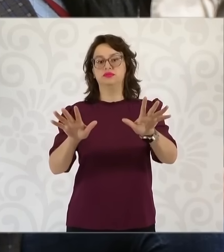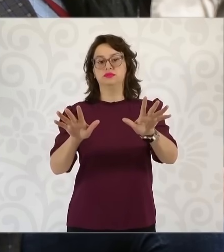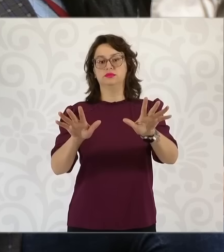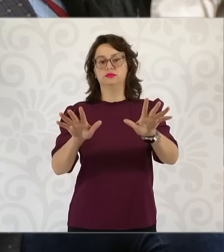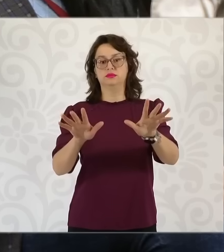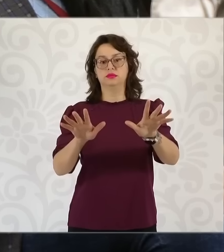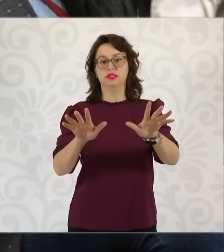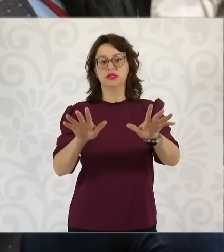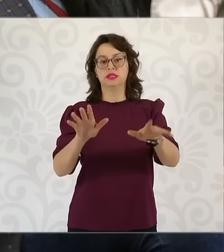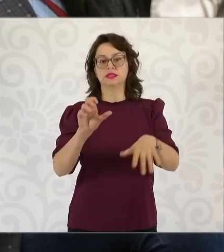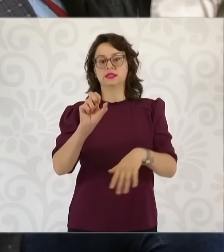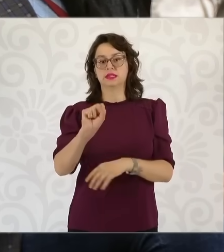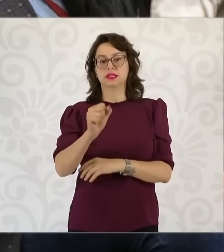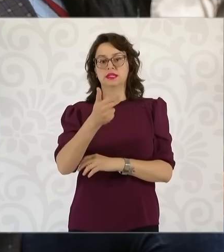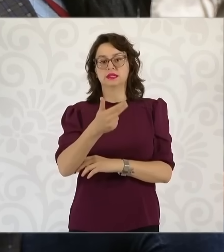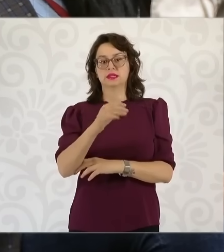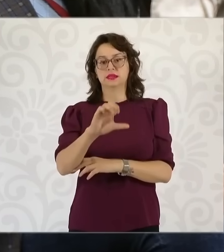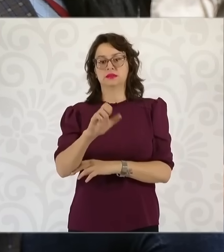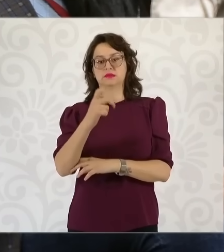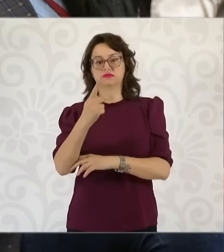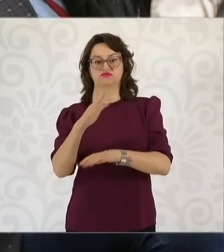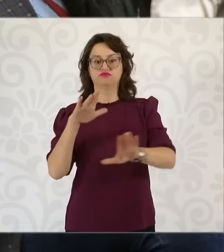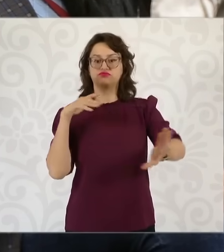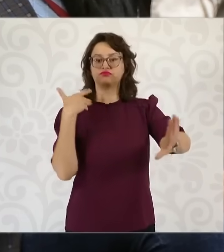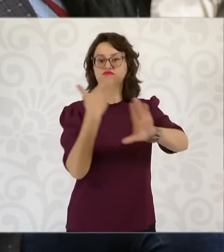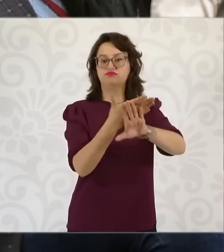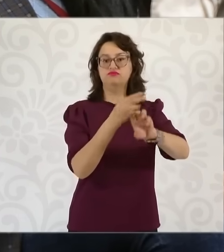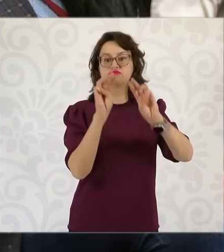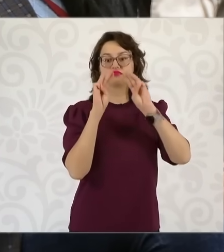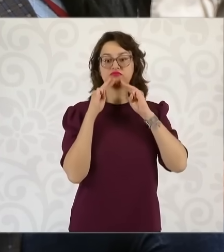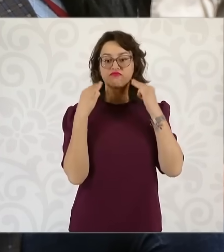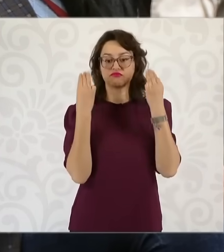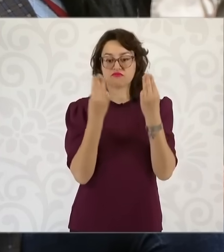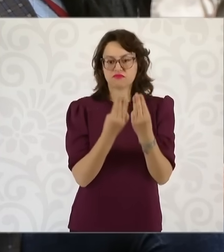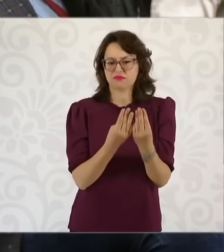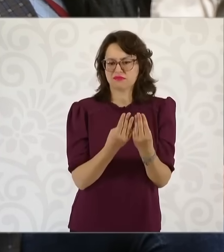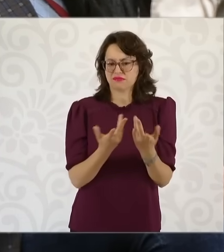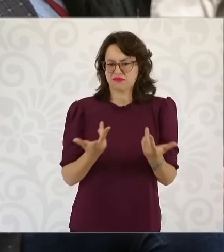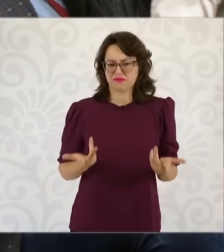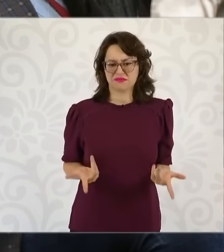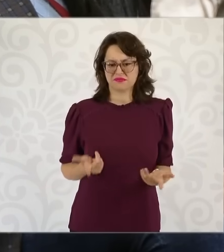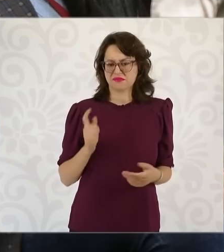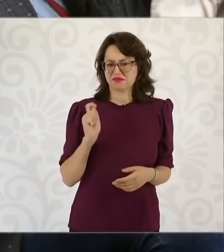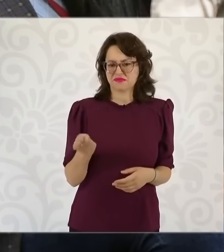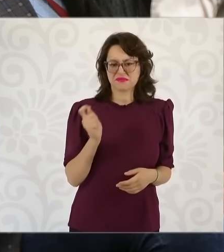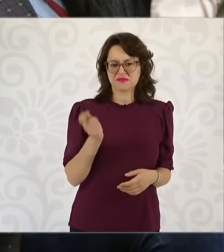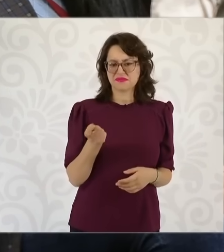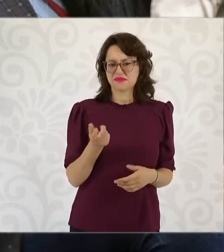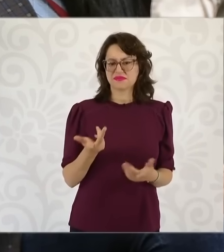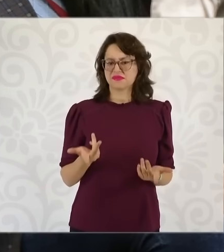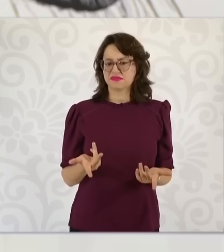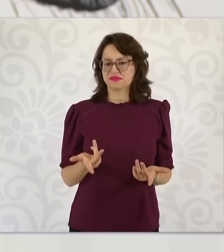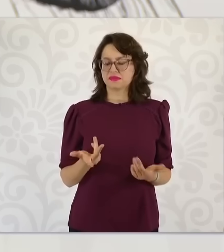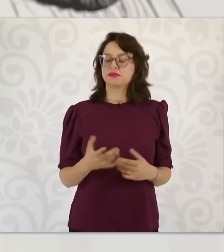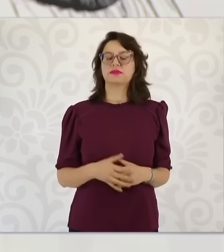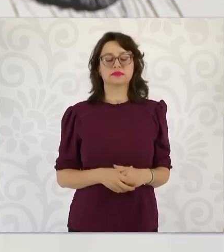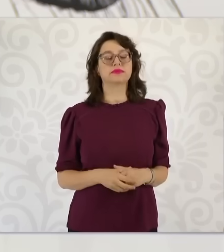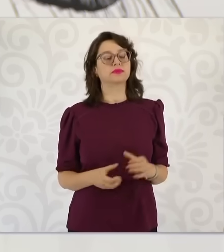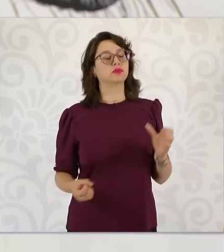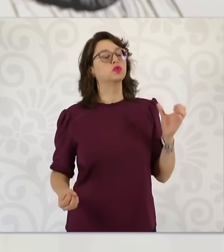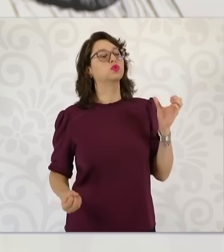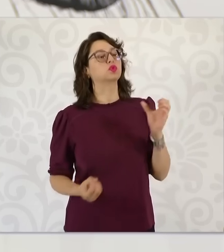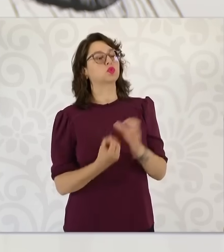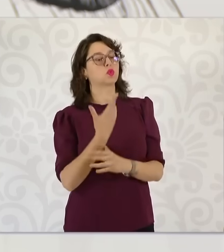la Secretaría de Hacienda. Saber cuál es el objetivo de esta unidad que está es una unidad especial